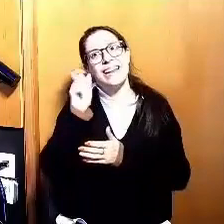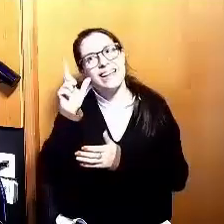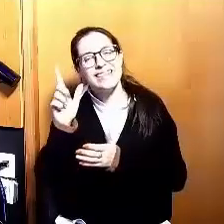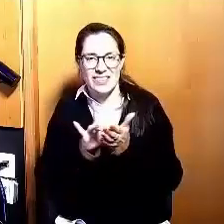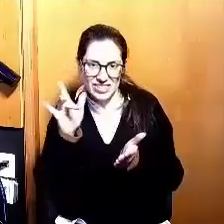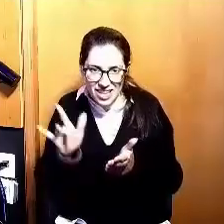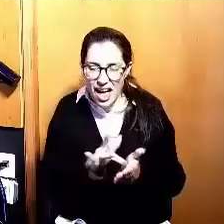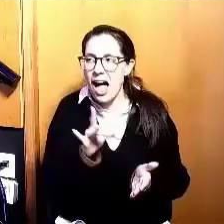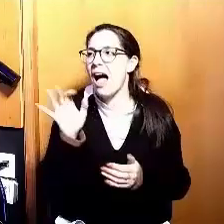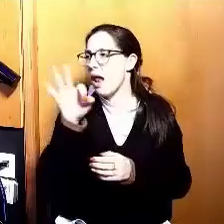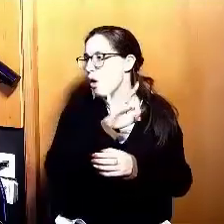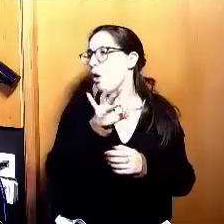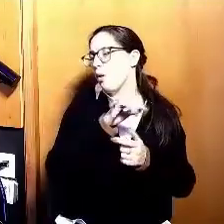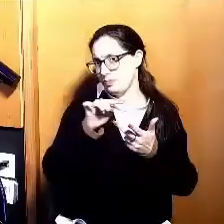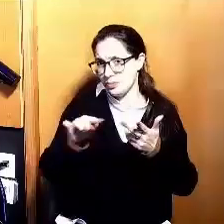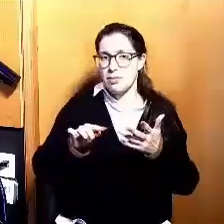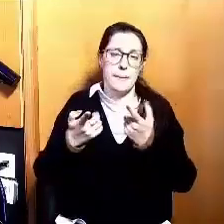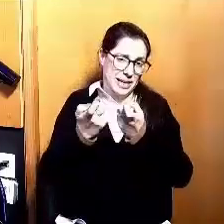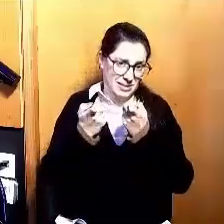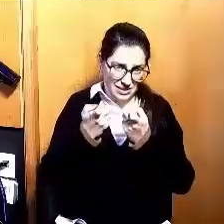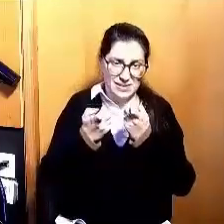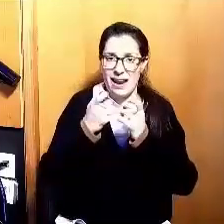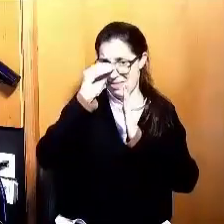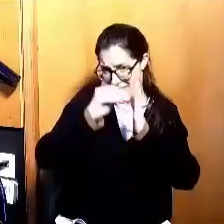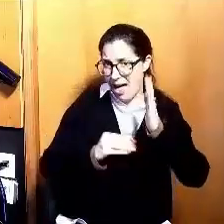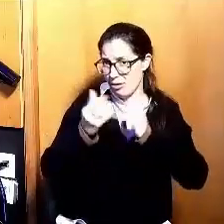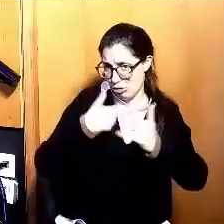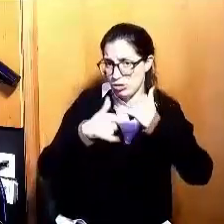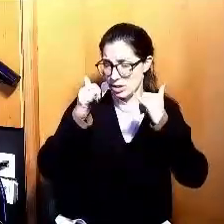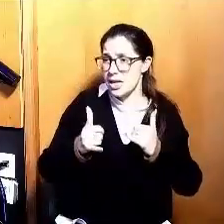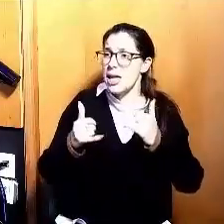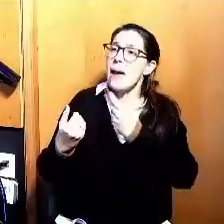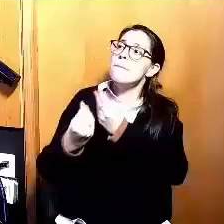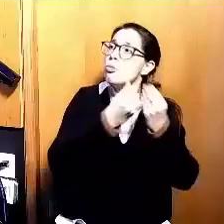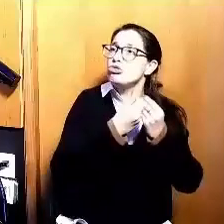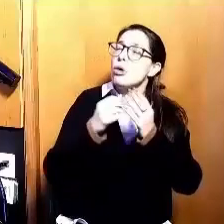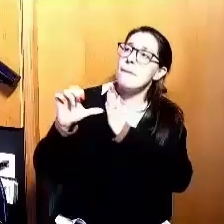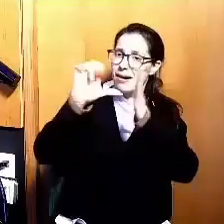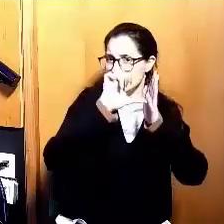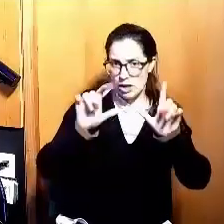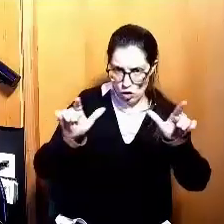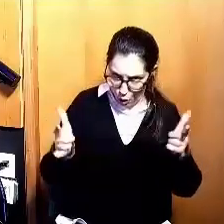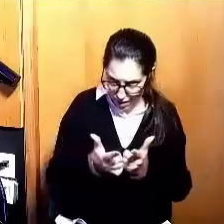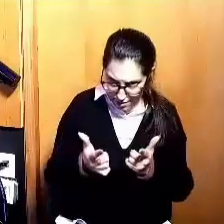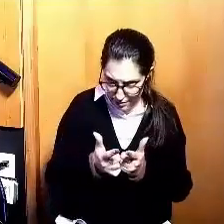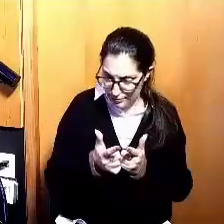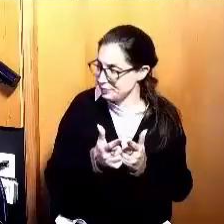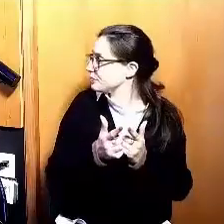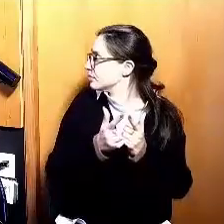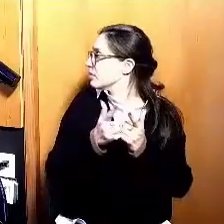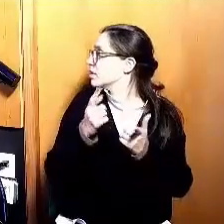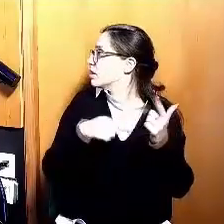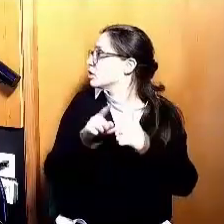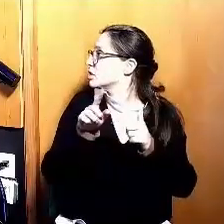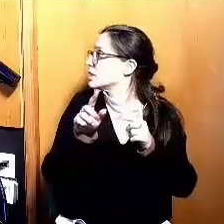es incongruente, que necesitan datos y datos de calidad y en muchos de nuestros países no hay. Desde el lado, desde el lado